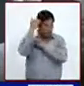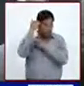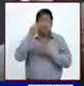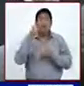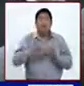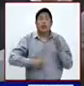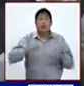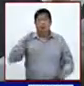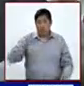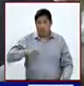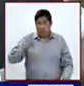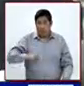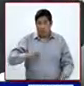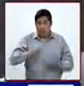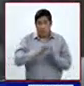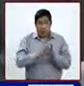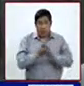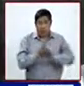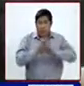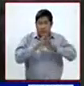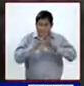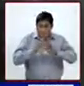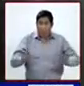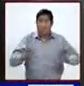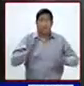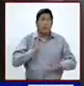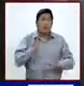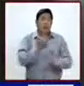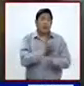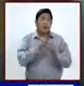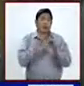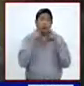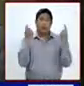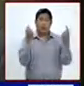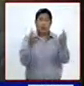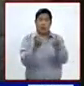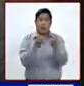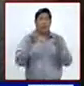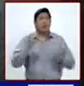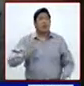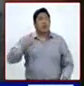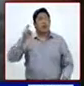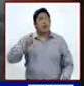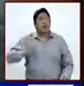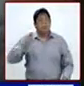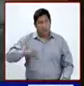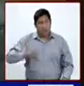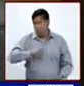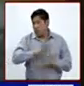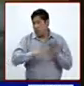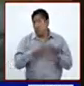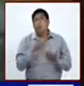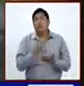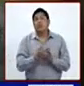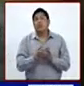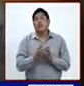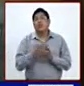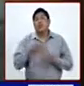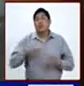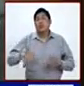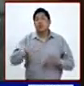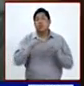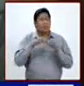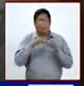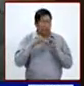la necesidad de pacificar nuestro departamento, ante la necesidad de que todos los